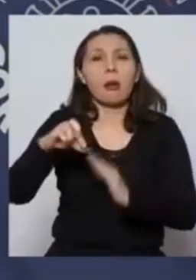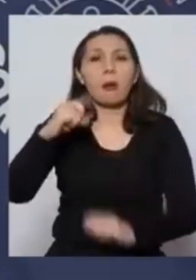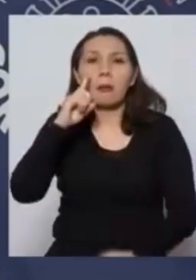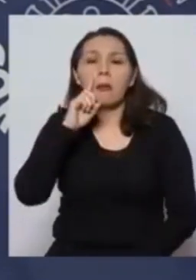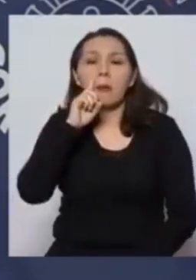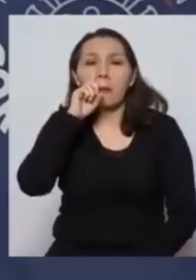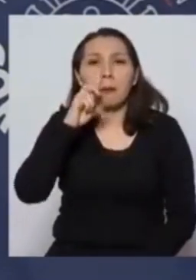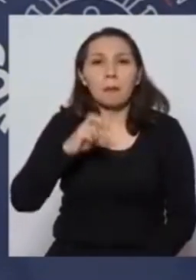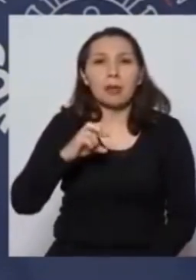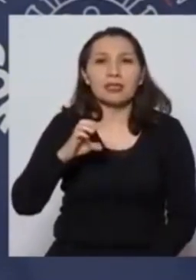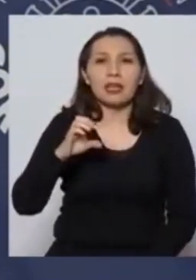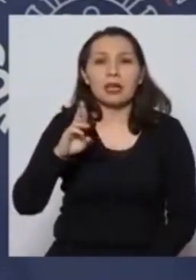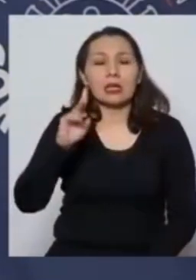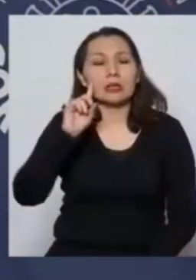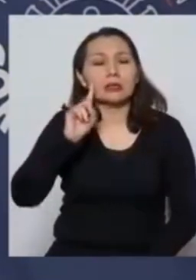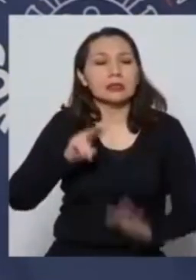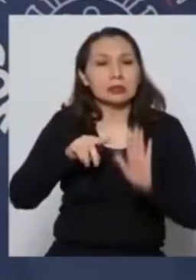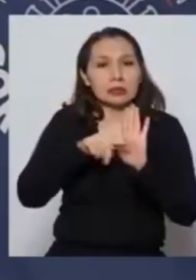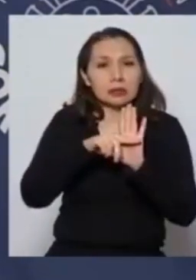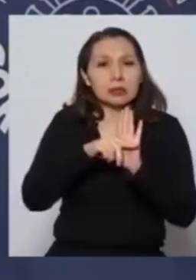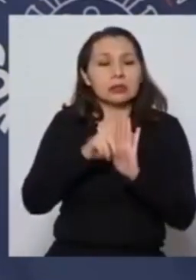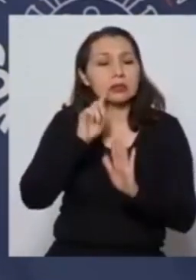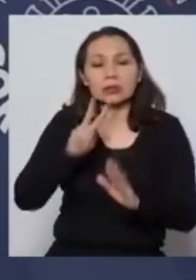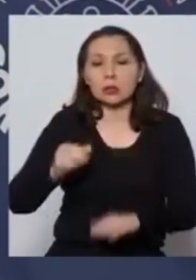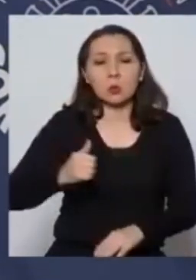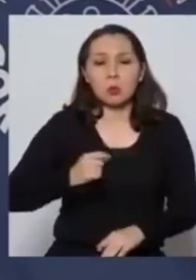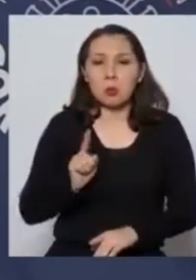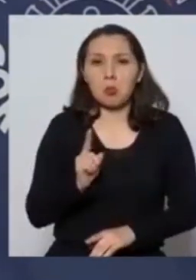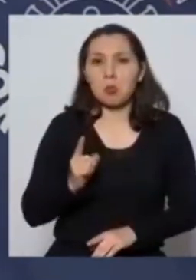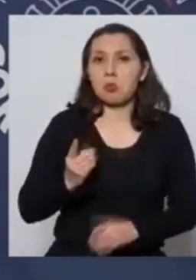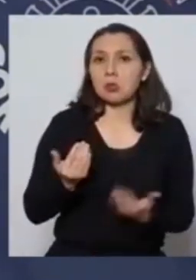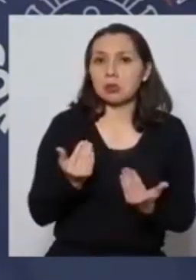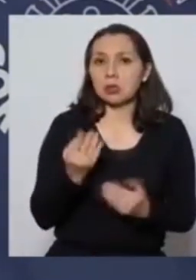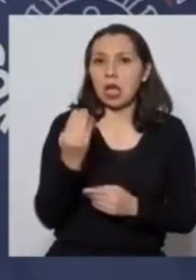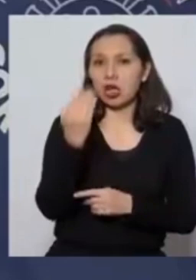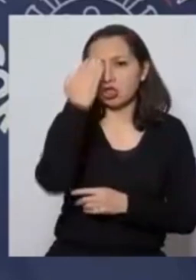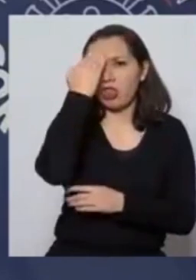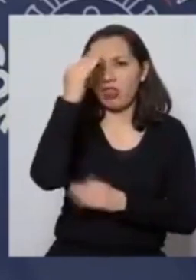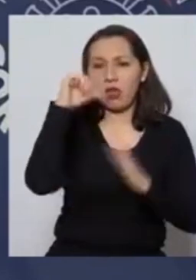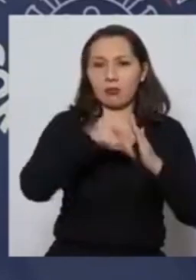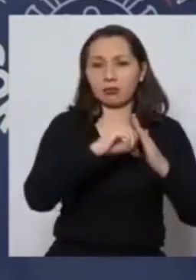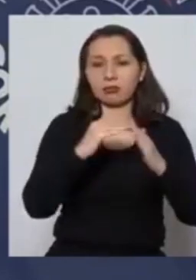PCR negativo y sin cumplir los 14 días de cuarentena?